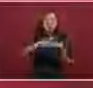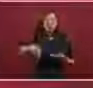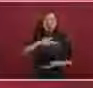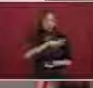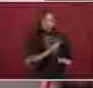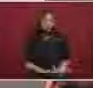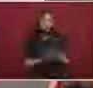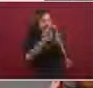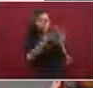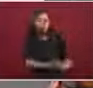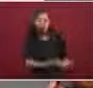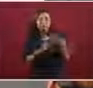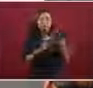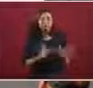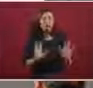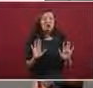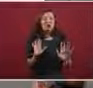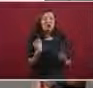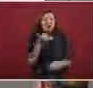así todo.